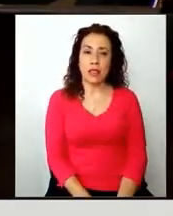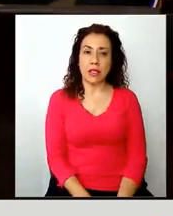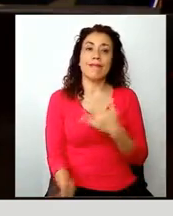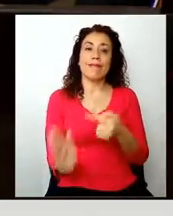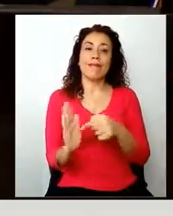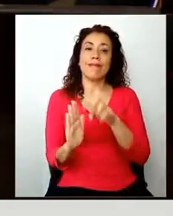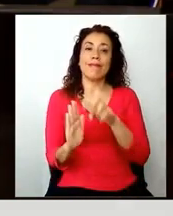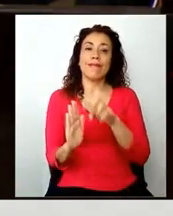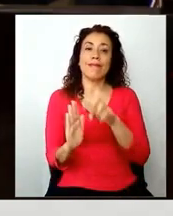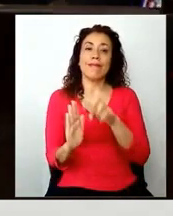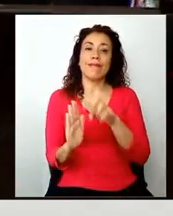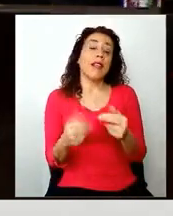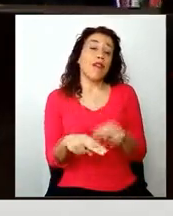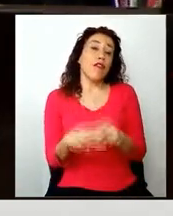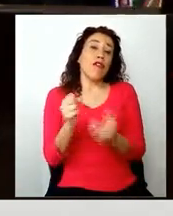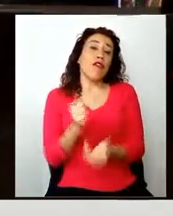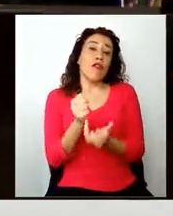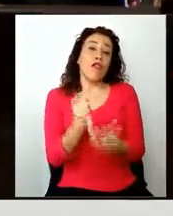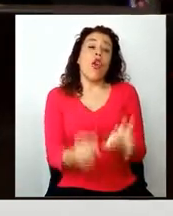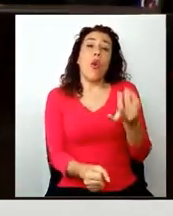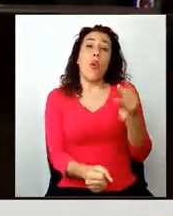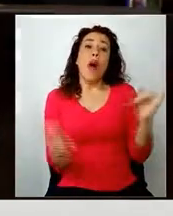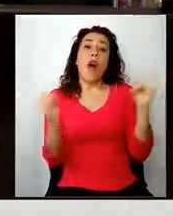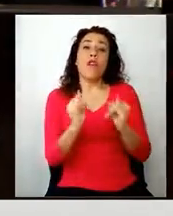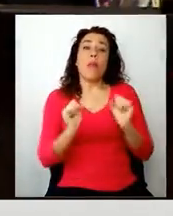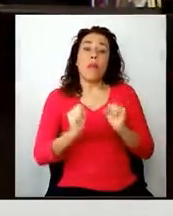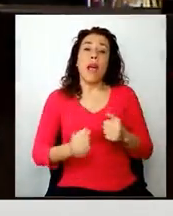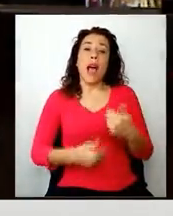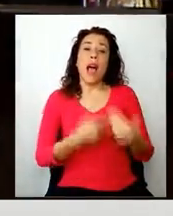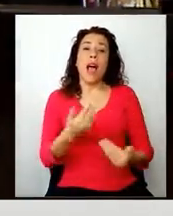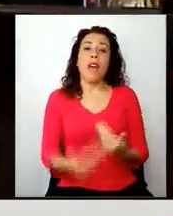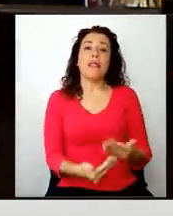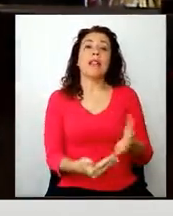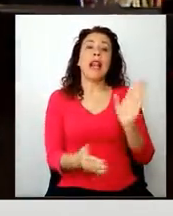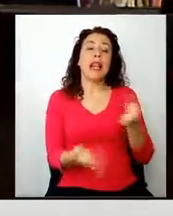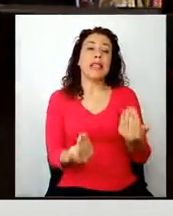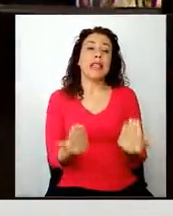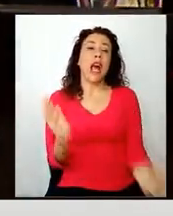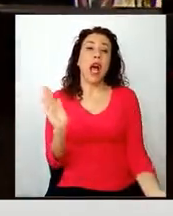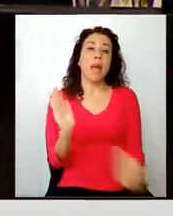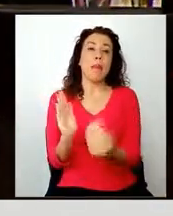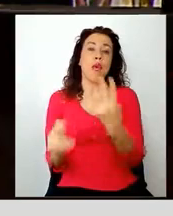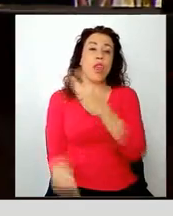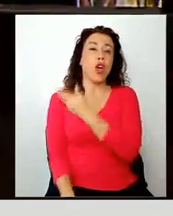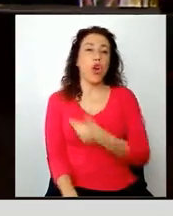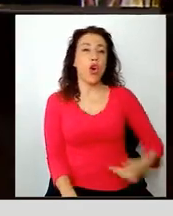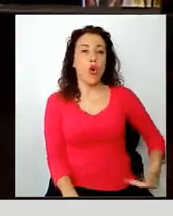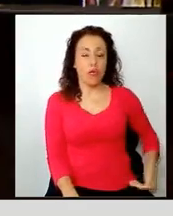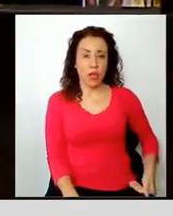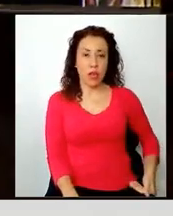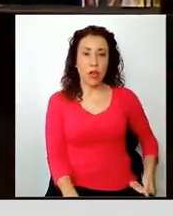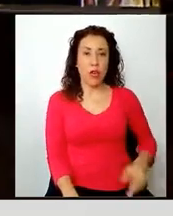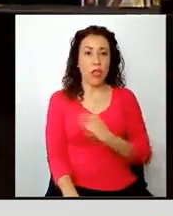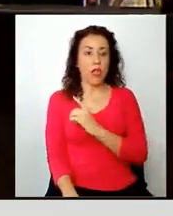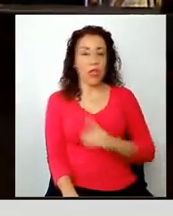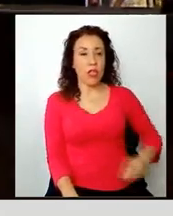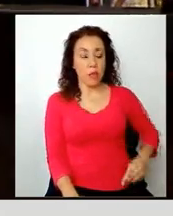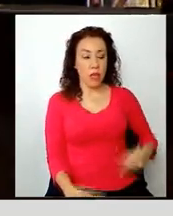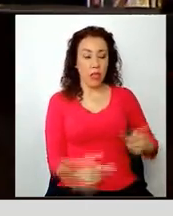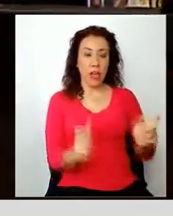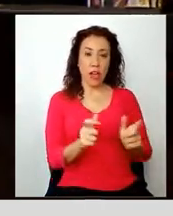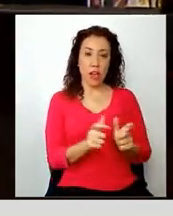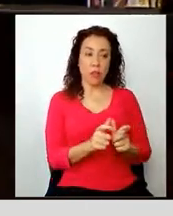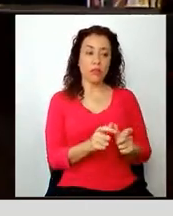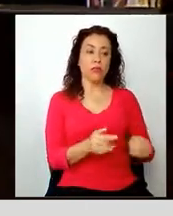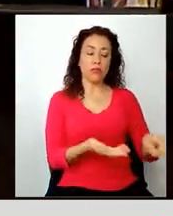recursos y por lo tanto la única manera de seguir avanzando mediante el patrocinio del gobierno Por lo cual los diputados de esta comisión hemos enviado este